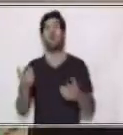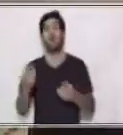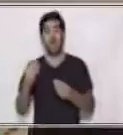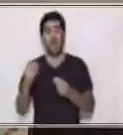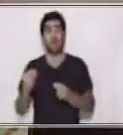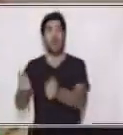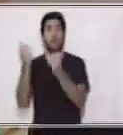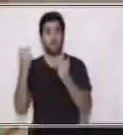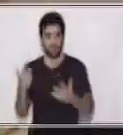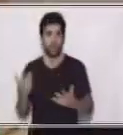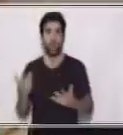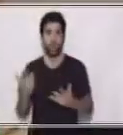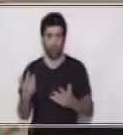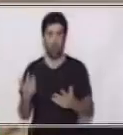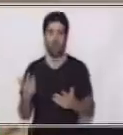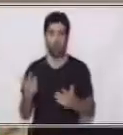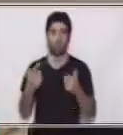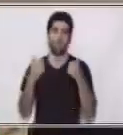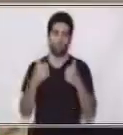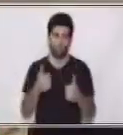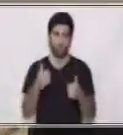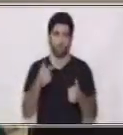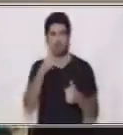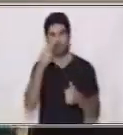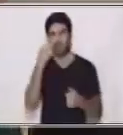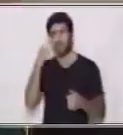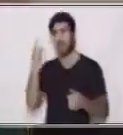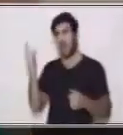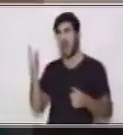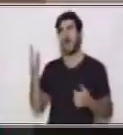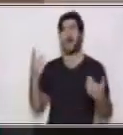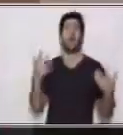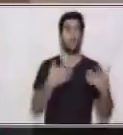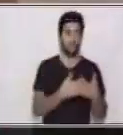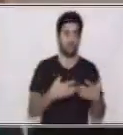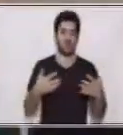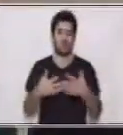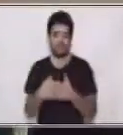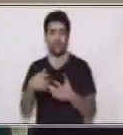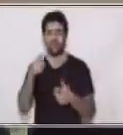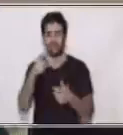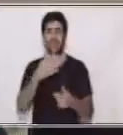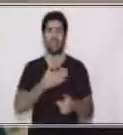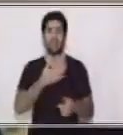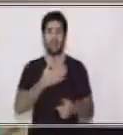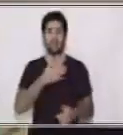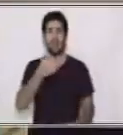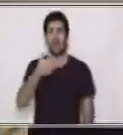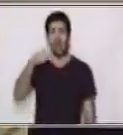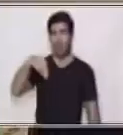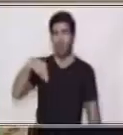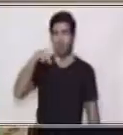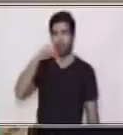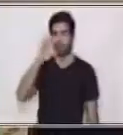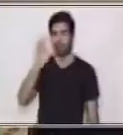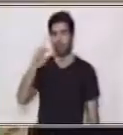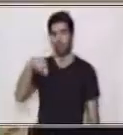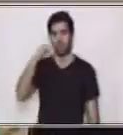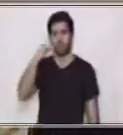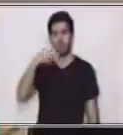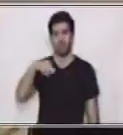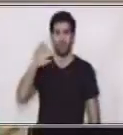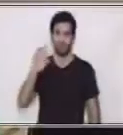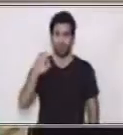Algo rápido. Ahí ya juntamos o ya estamos estableciendo antónimos. Lento, rápido, alegre,